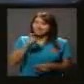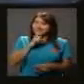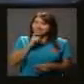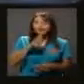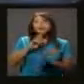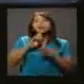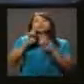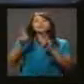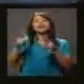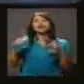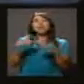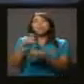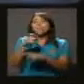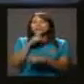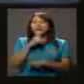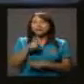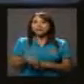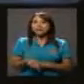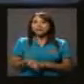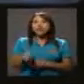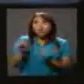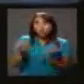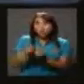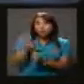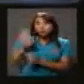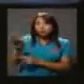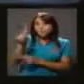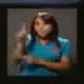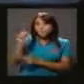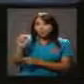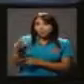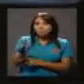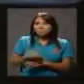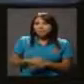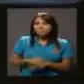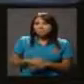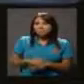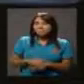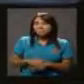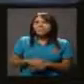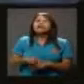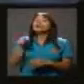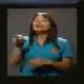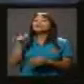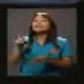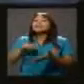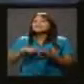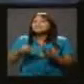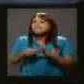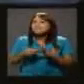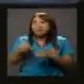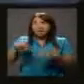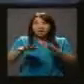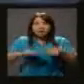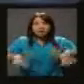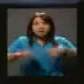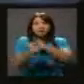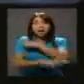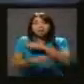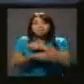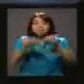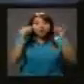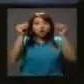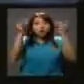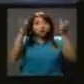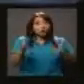lo que usted está dando a entender con su pregunta para ir quitándonos las pulgas de encima es que en este país los educadores